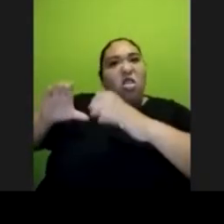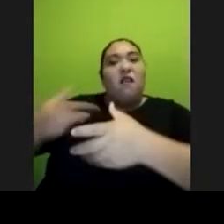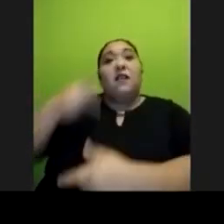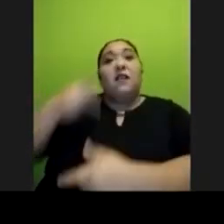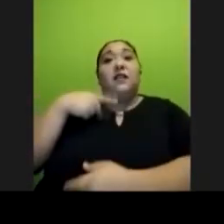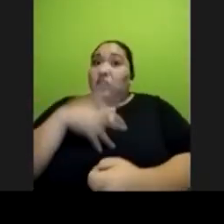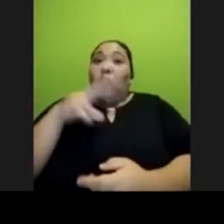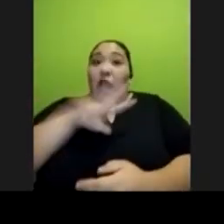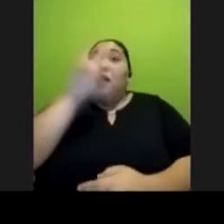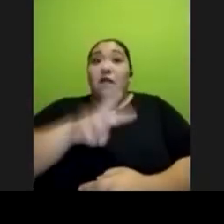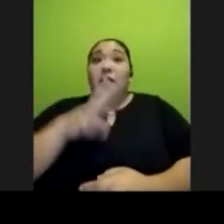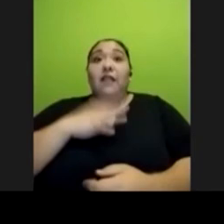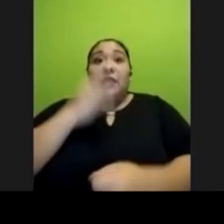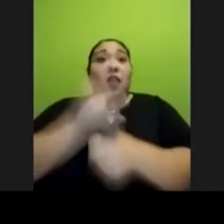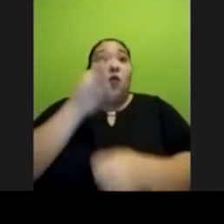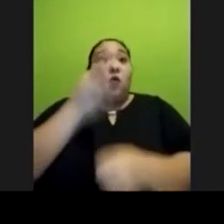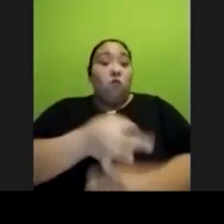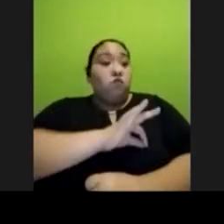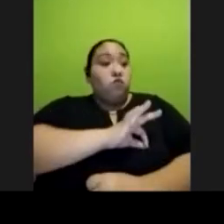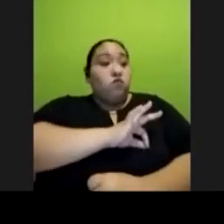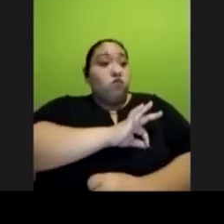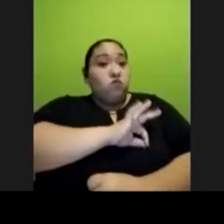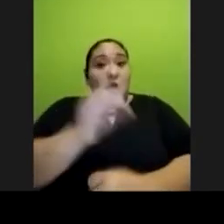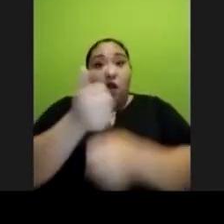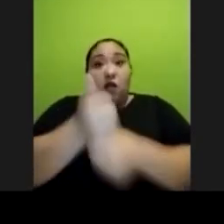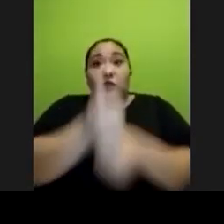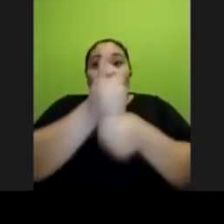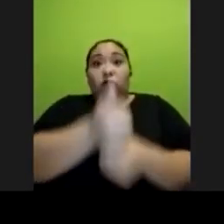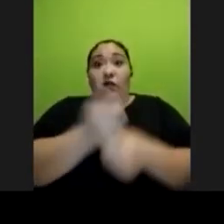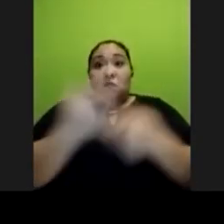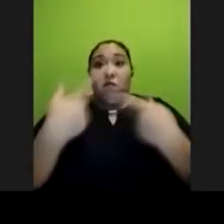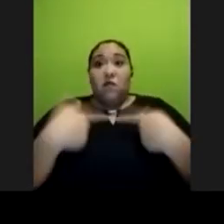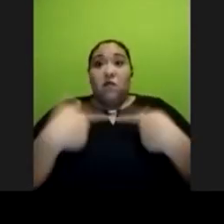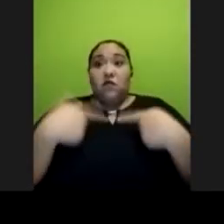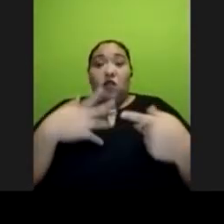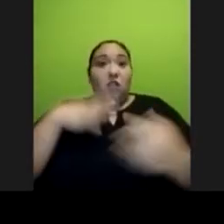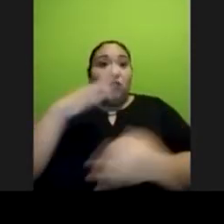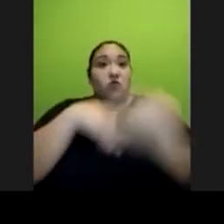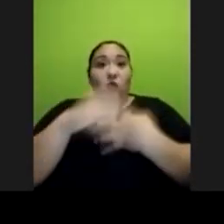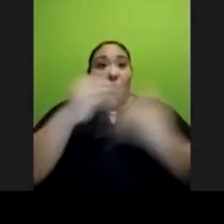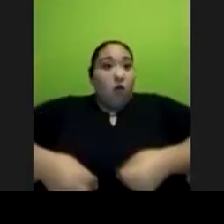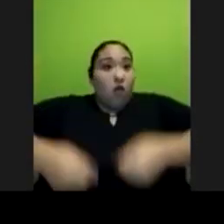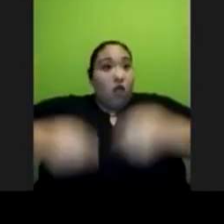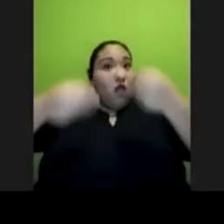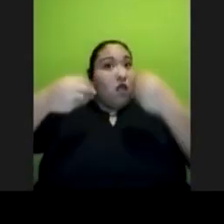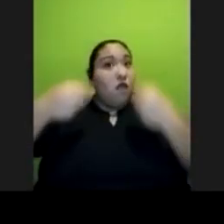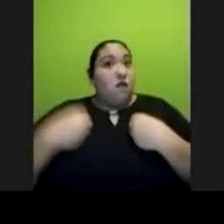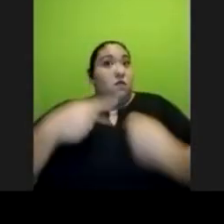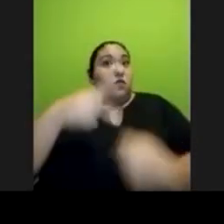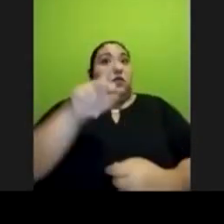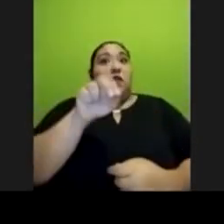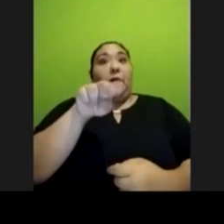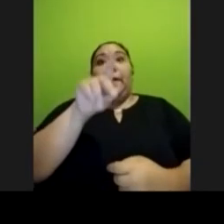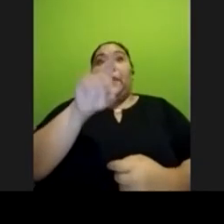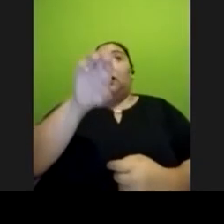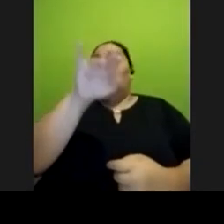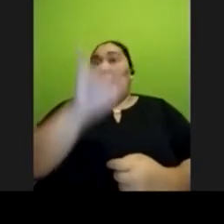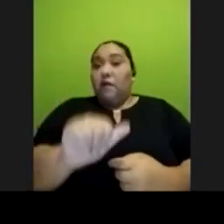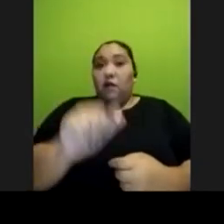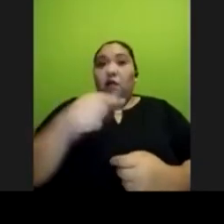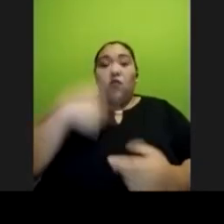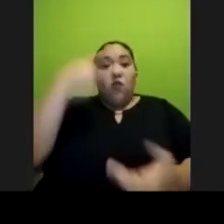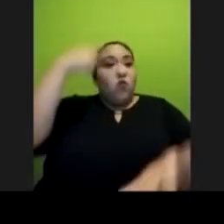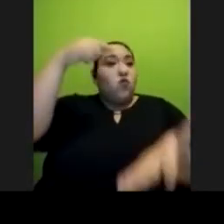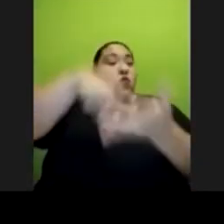raíz de lo que estamos viviendo. Es algo que creo que los mexicanos y mexicanas entienden muy bien, porque muchos han